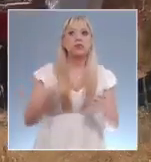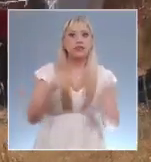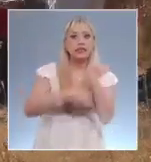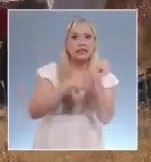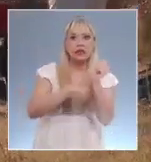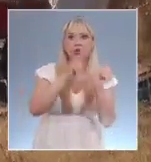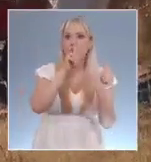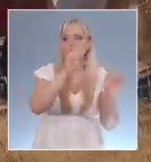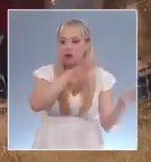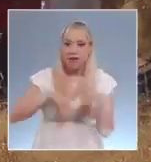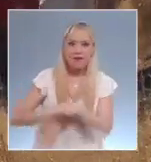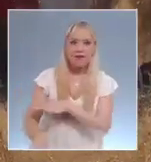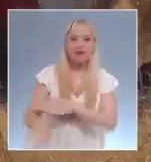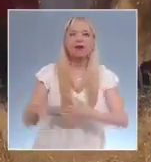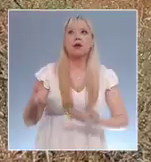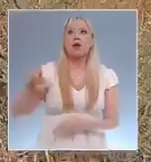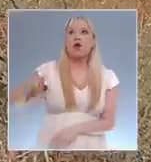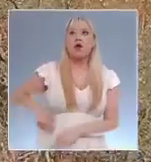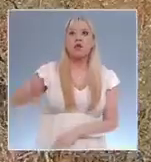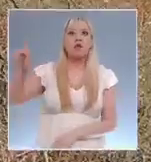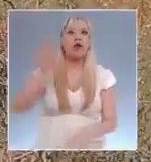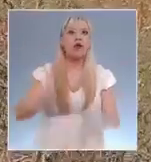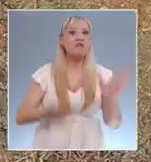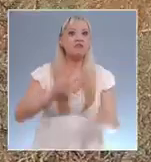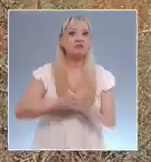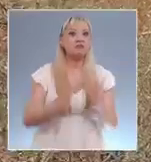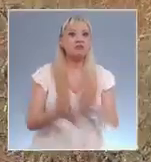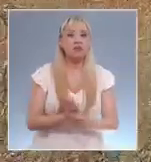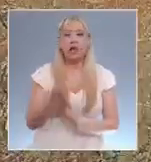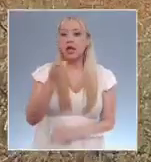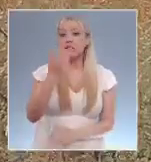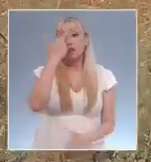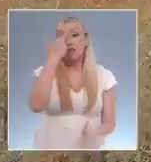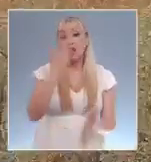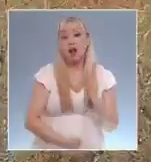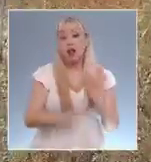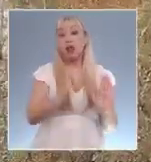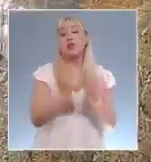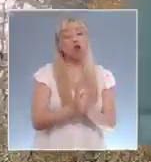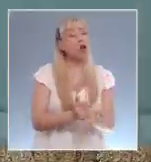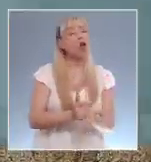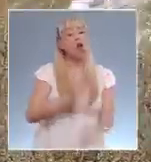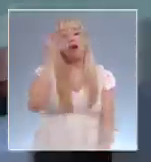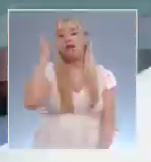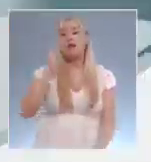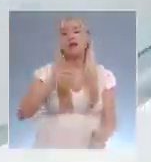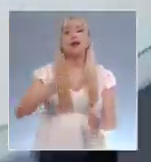lesa humanidad que no prescribe y por ello amerita prisión preventiva oficiosa.